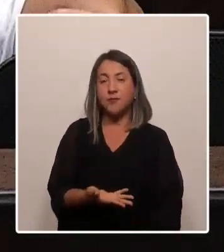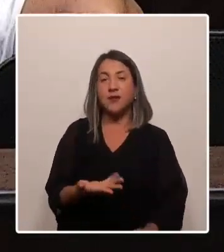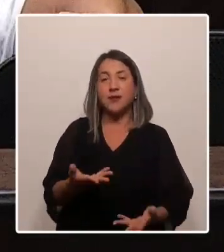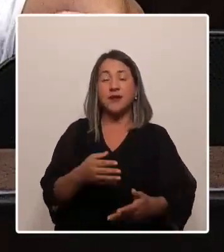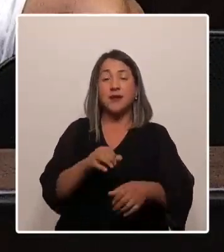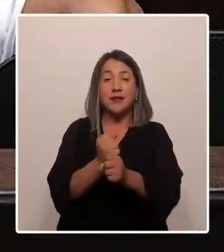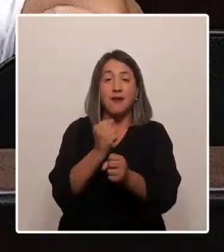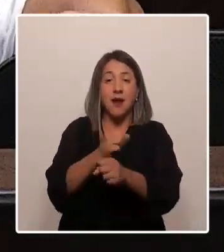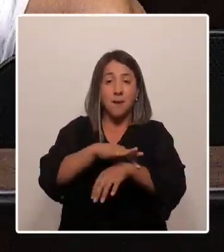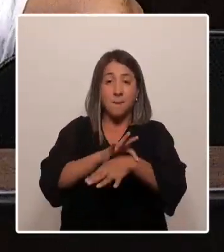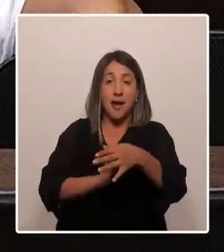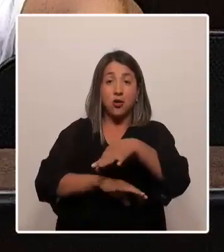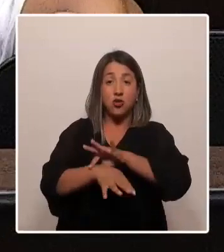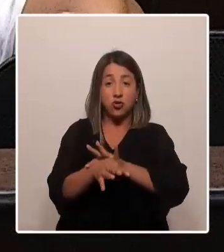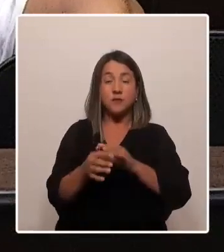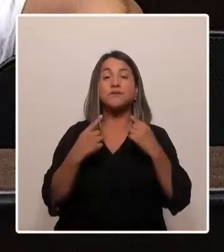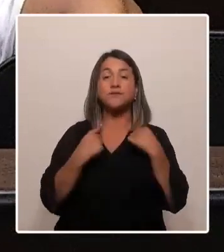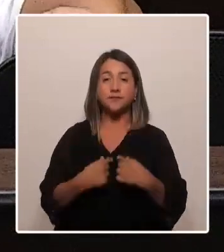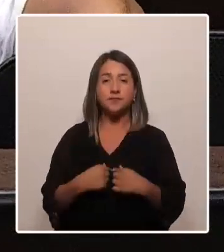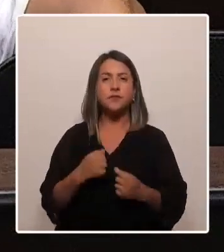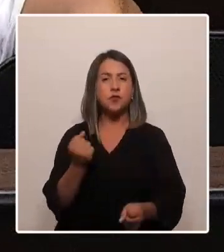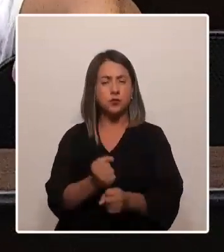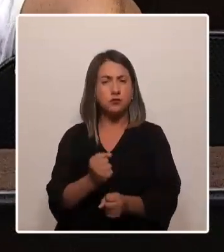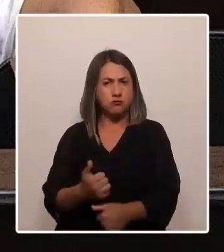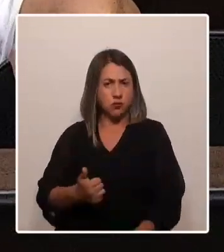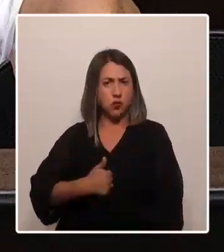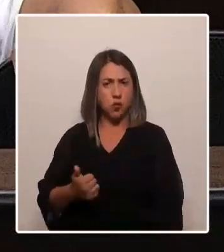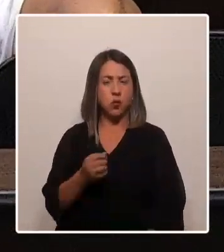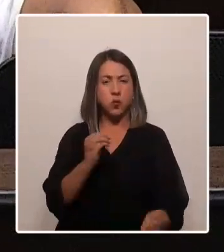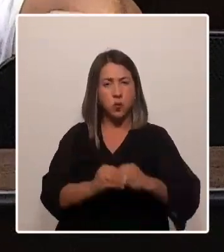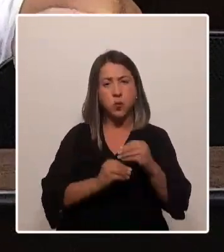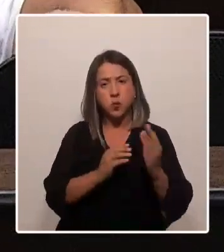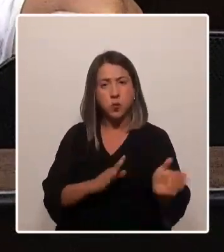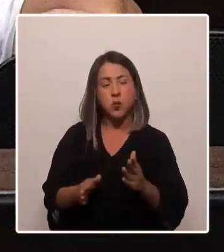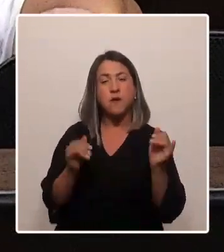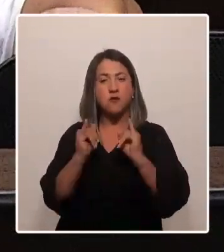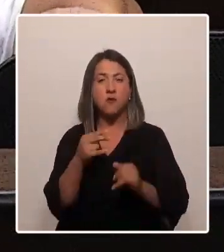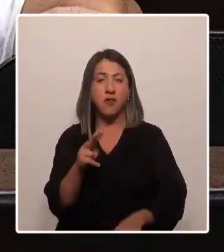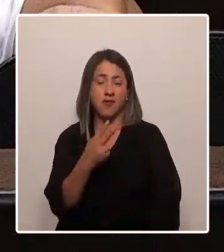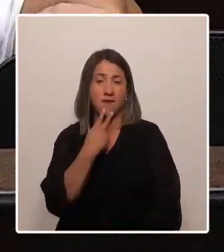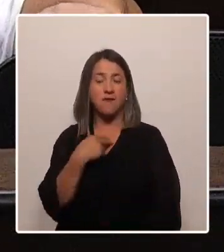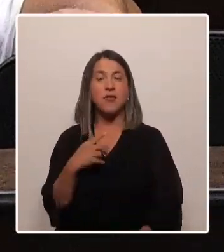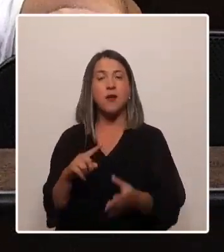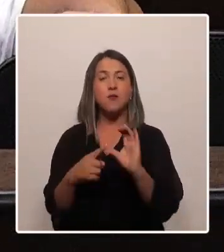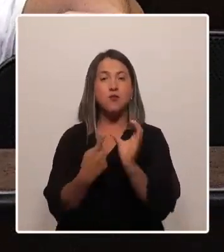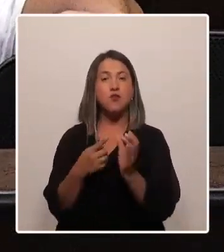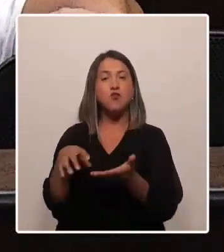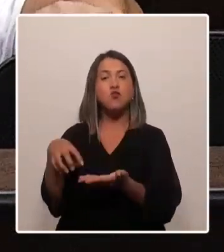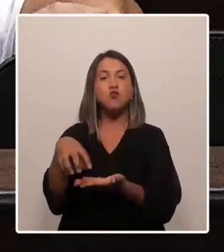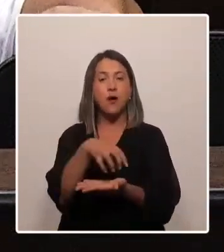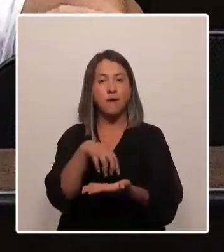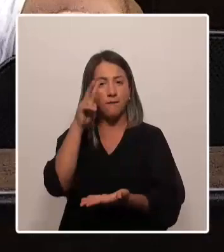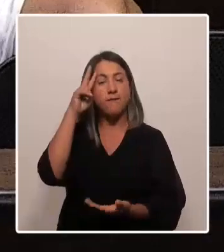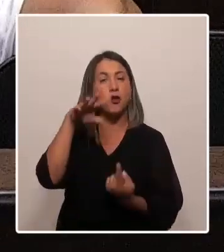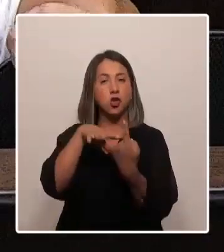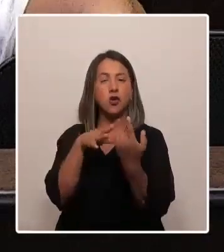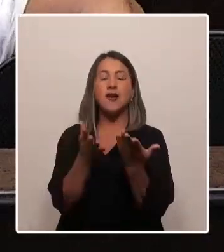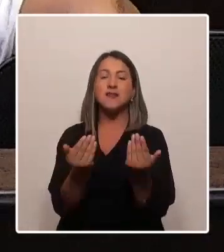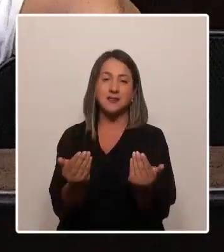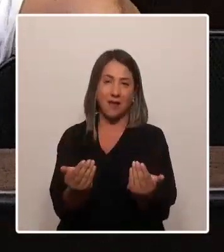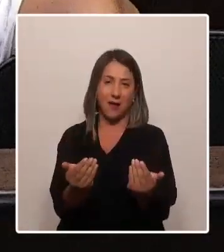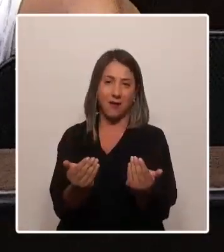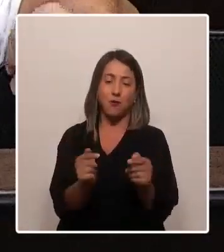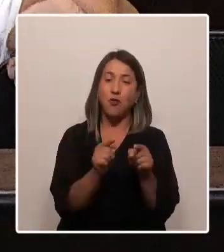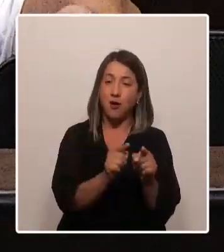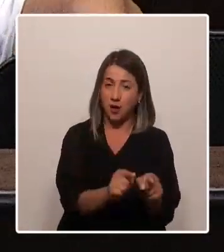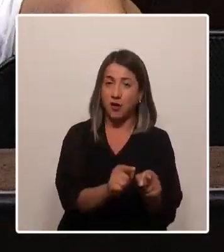cumple un rol esencial en la producción y reproducción de los medios de vida de los pueblos. Necesitamos que esto